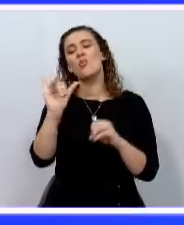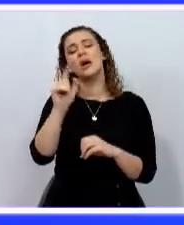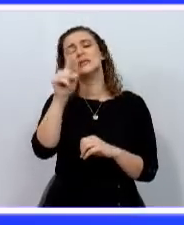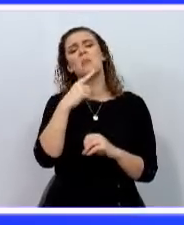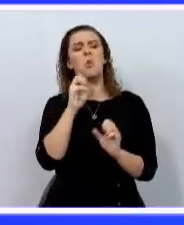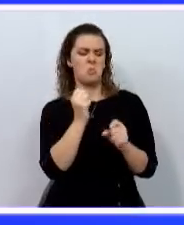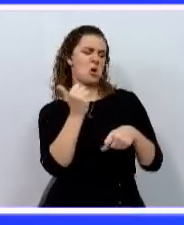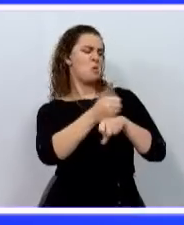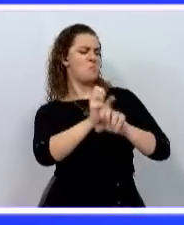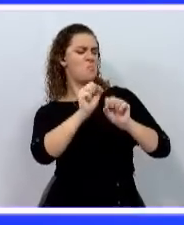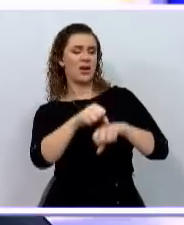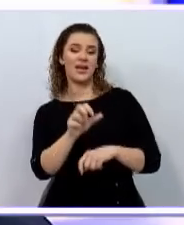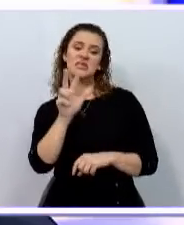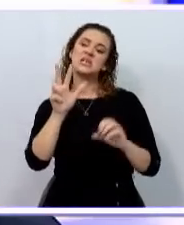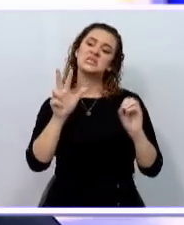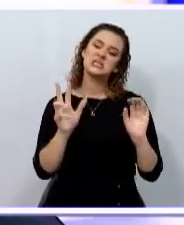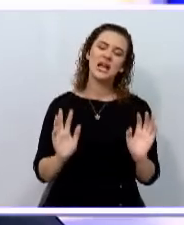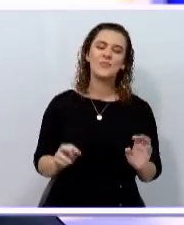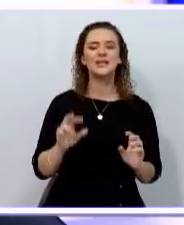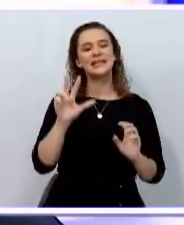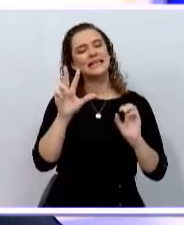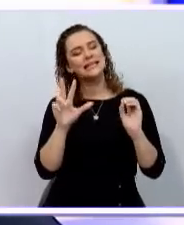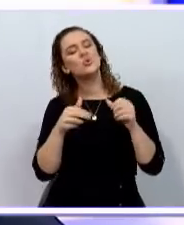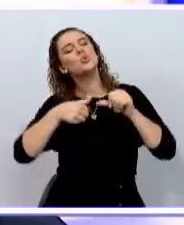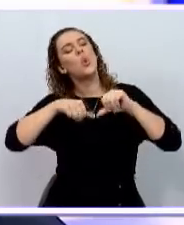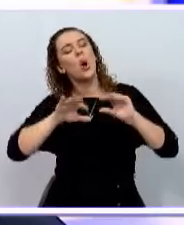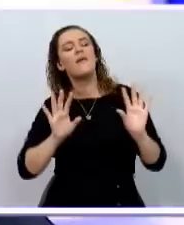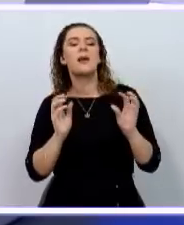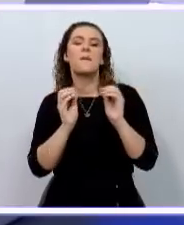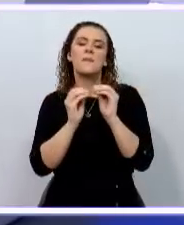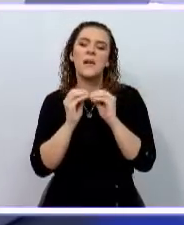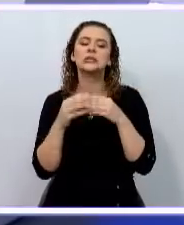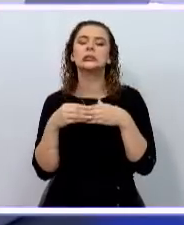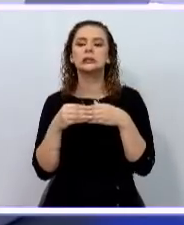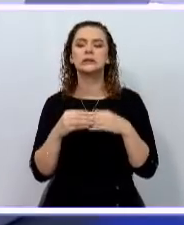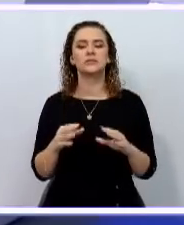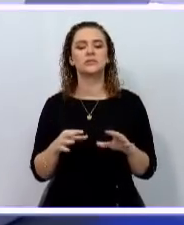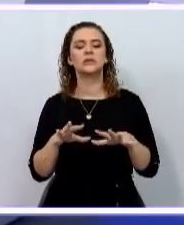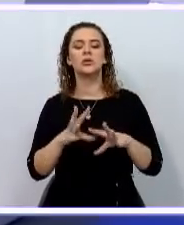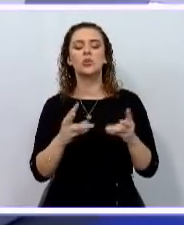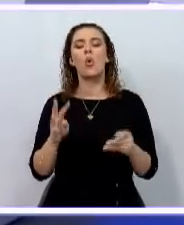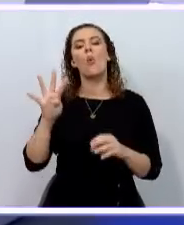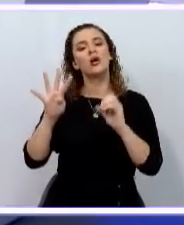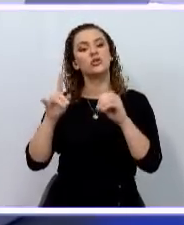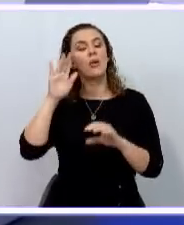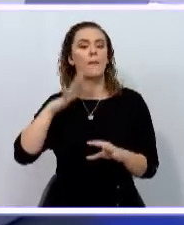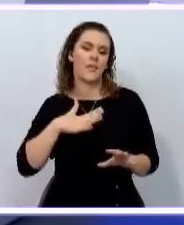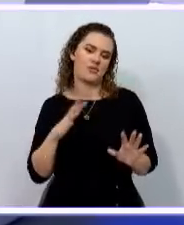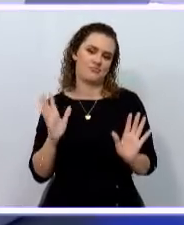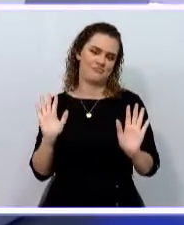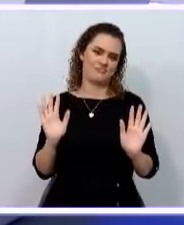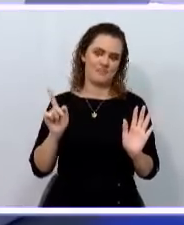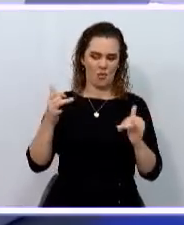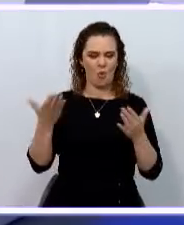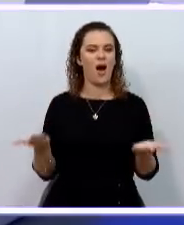saprissistas que es remontable no un tres a cero es que un tres a cero todavía es un poquito más cuatro cero para mí hasta digo